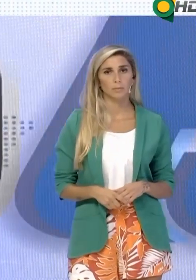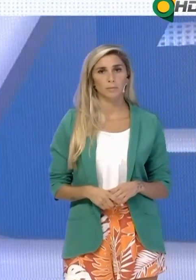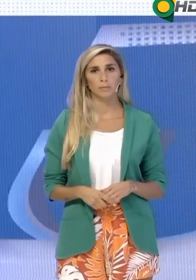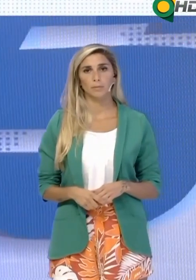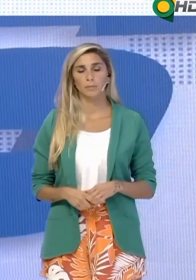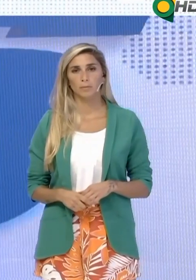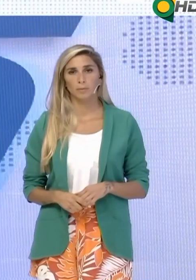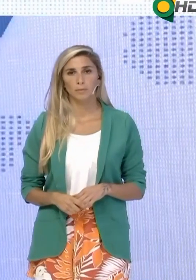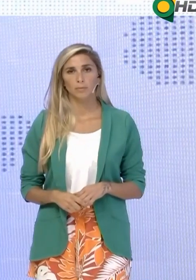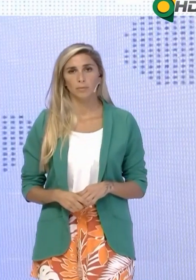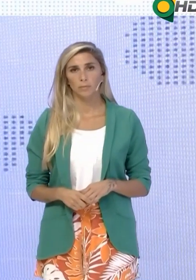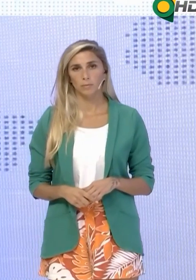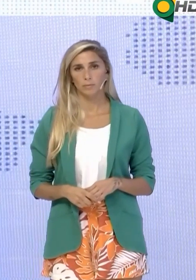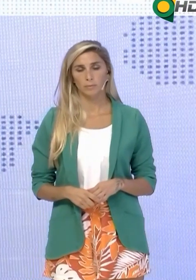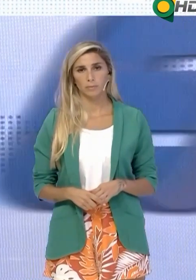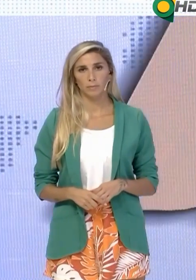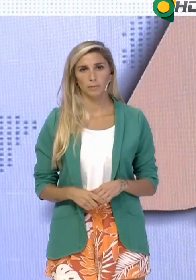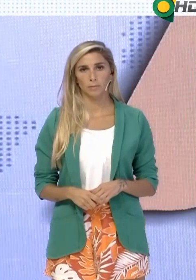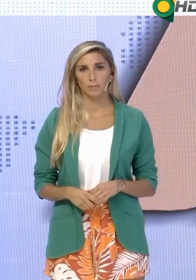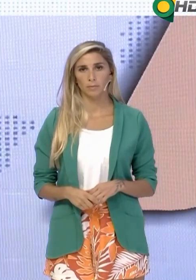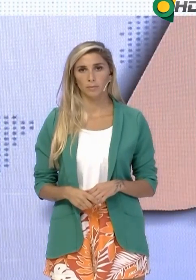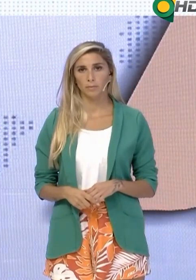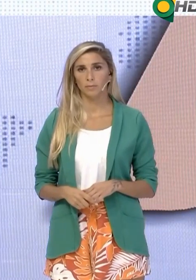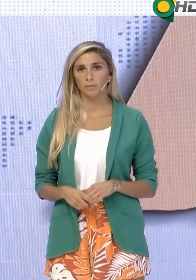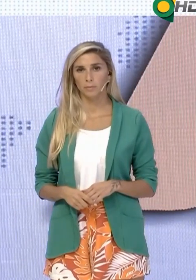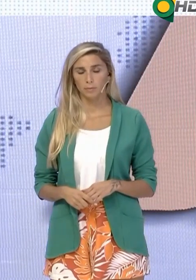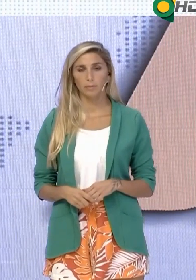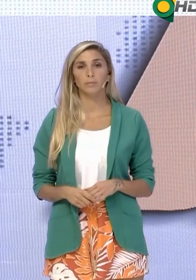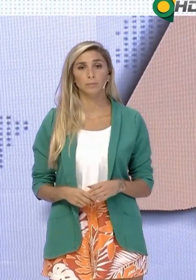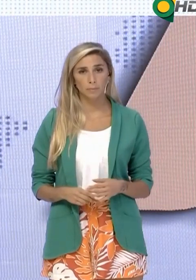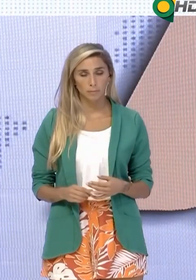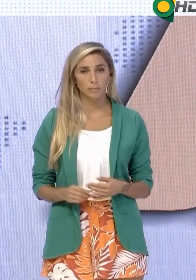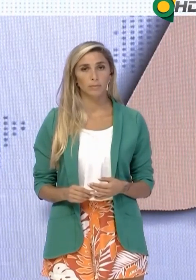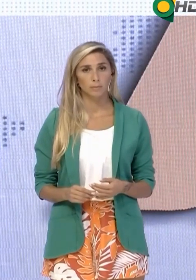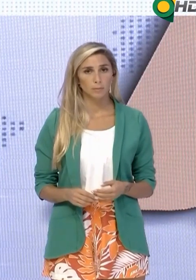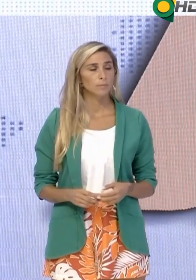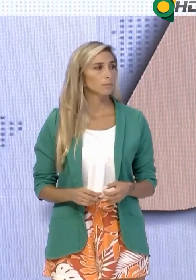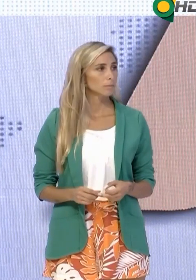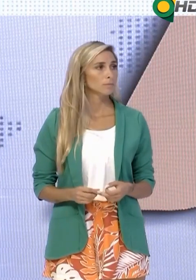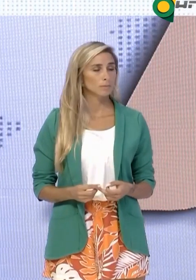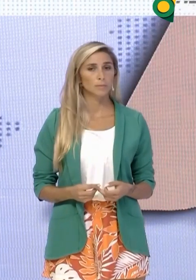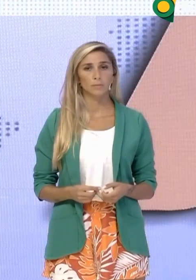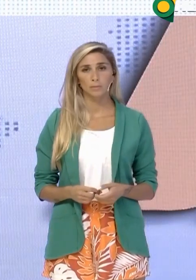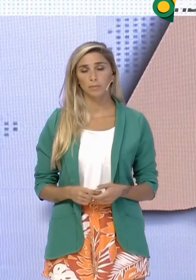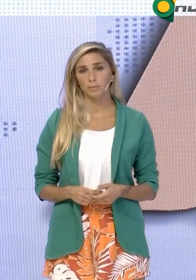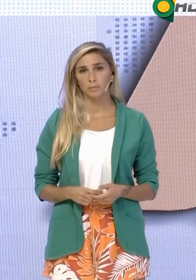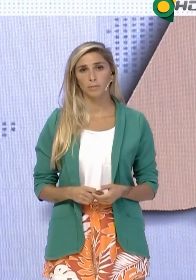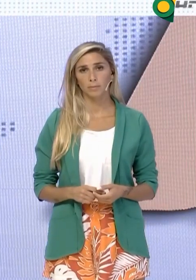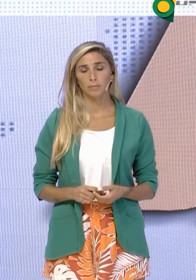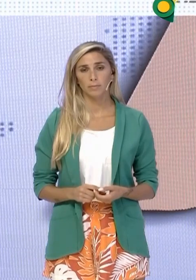y estoy hablando de una persona educada, profesional, sí, que tiene conocimientos, y sin